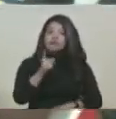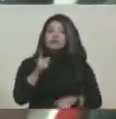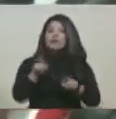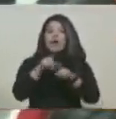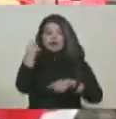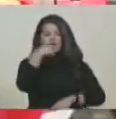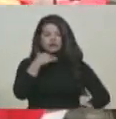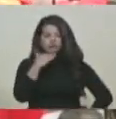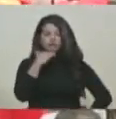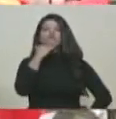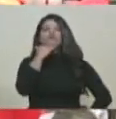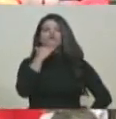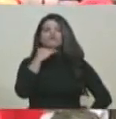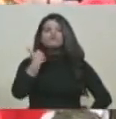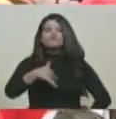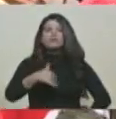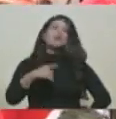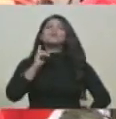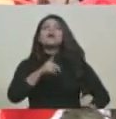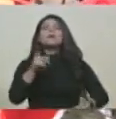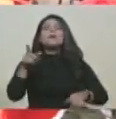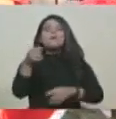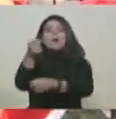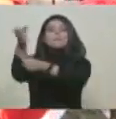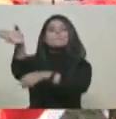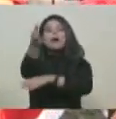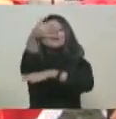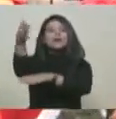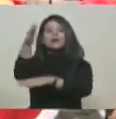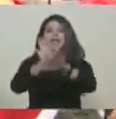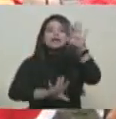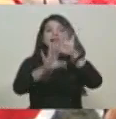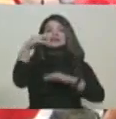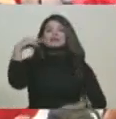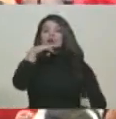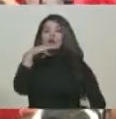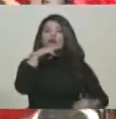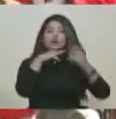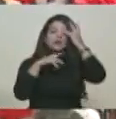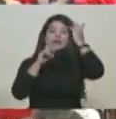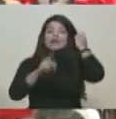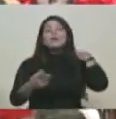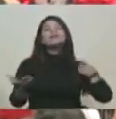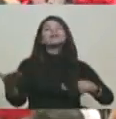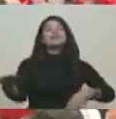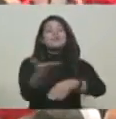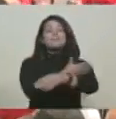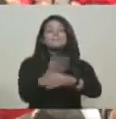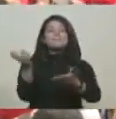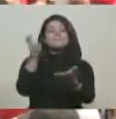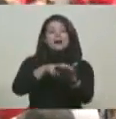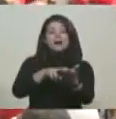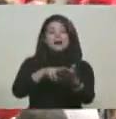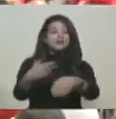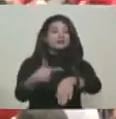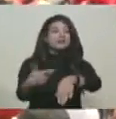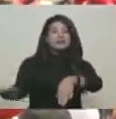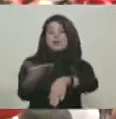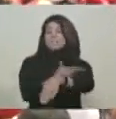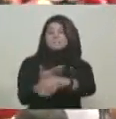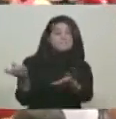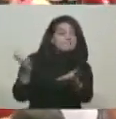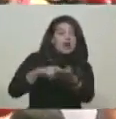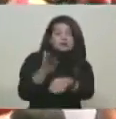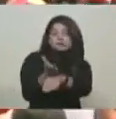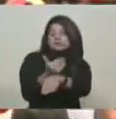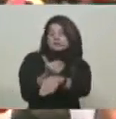cara, levantemos nuestra bandera. El 15 de octubre, bien tempranito, a levantarse todo